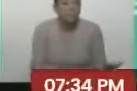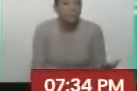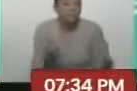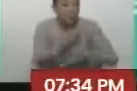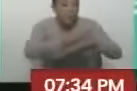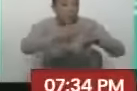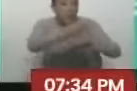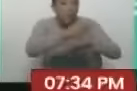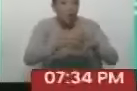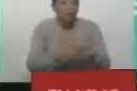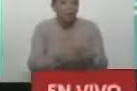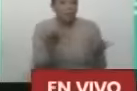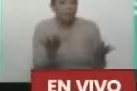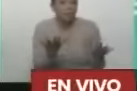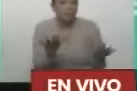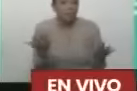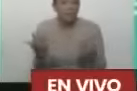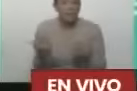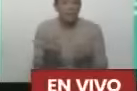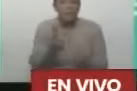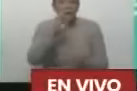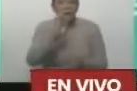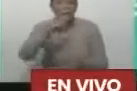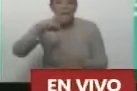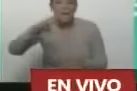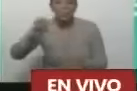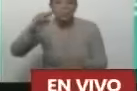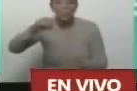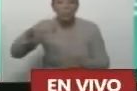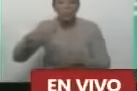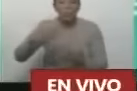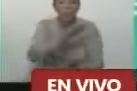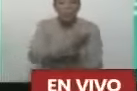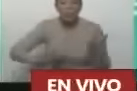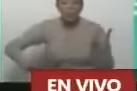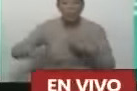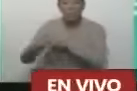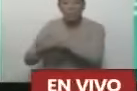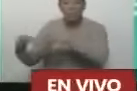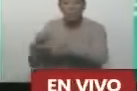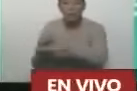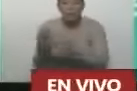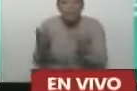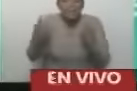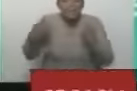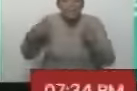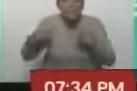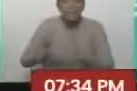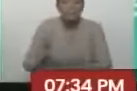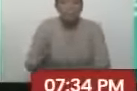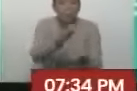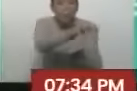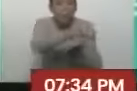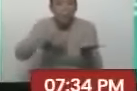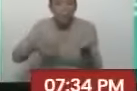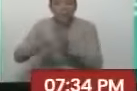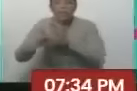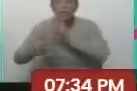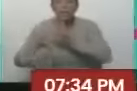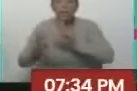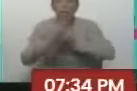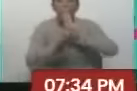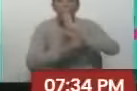gobierno títere de la exon móvil que gobierna Guyana para para intentar quitarle el derecho